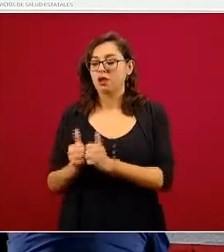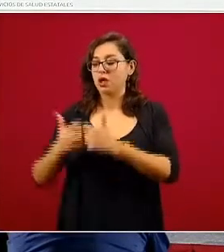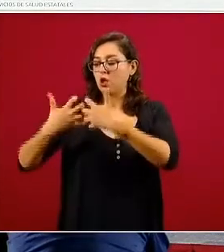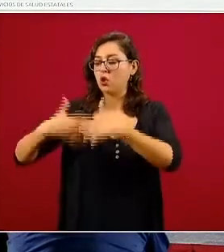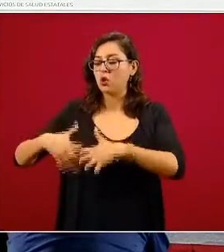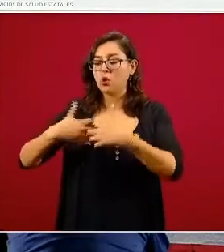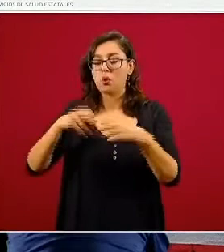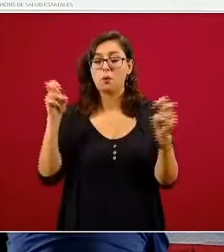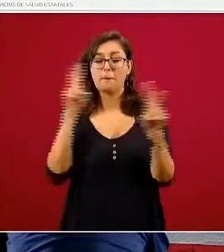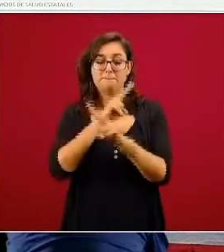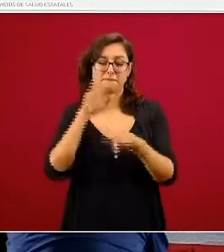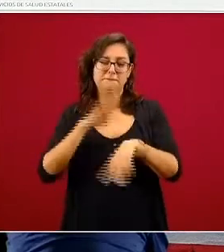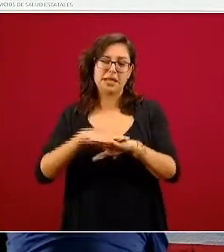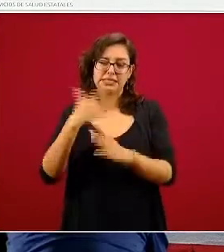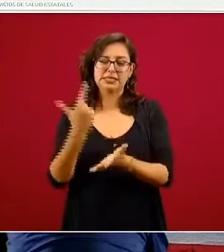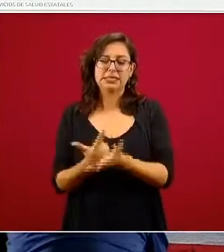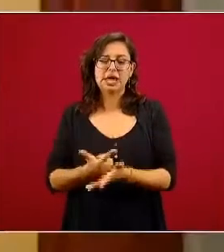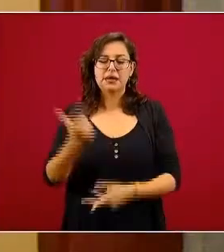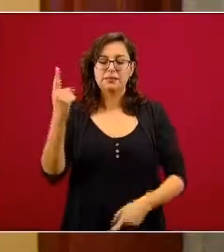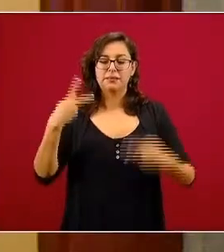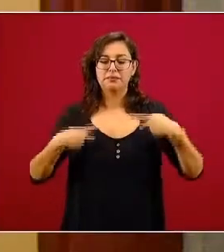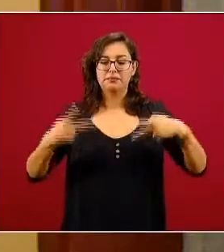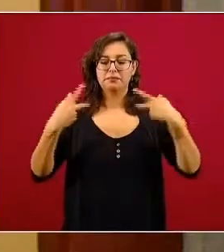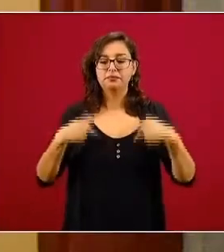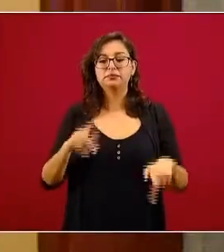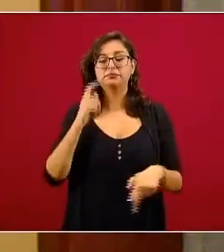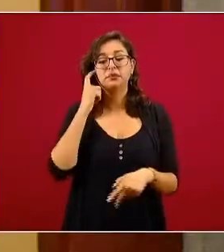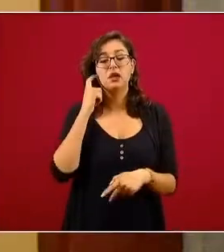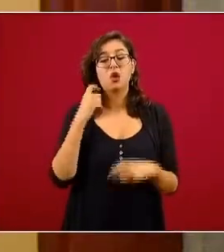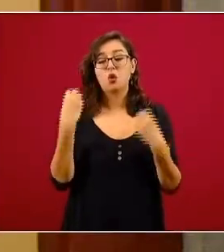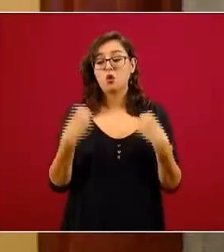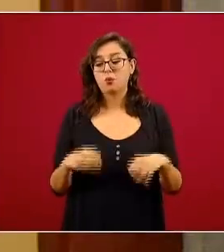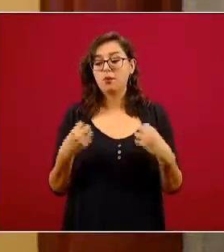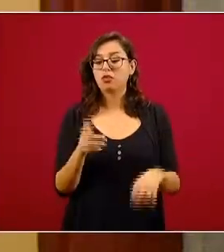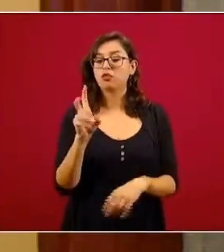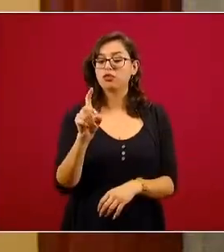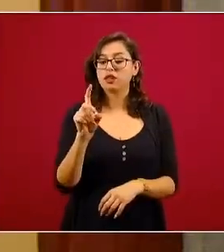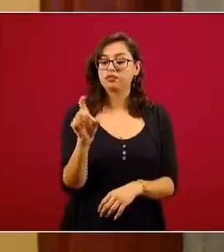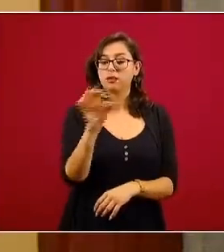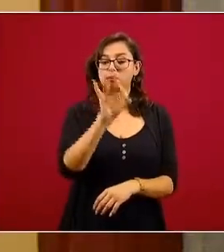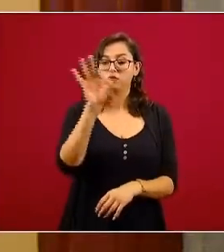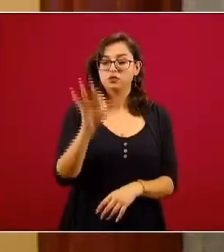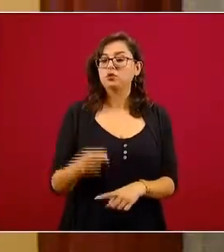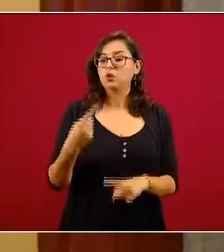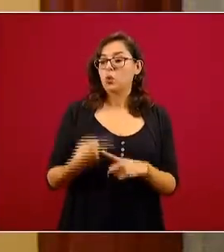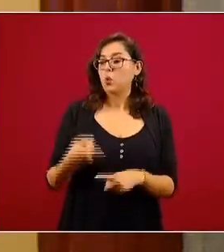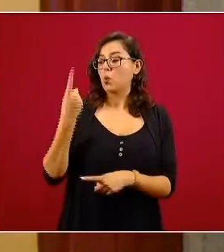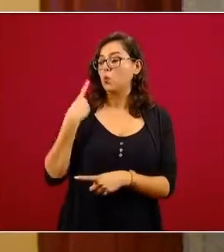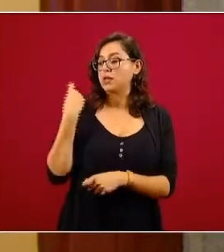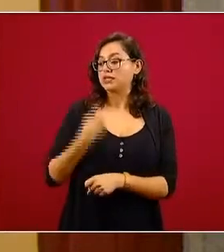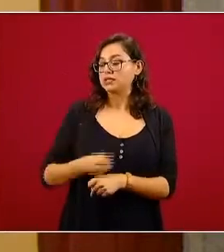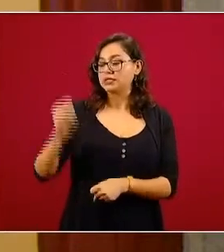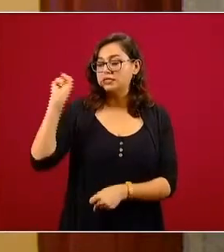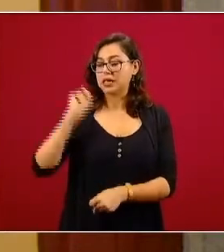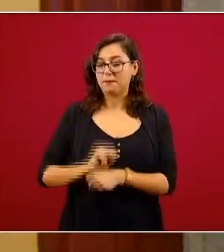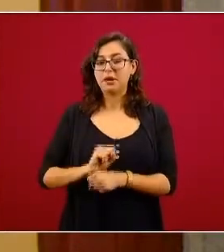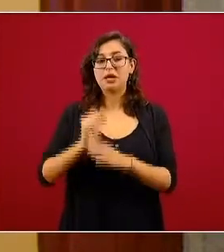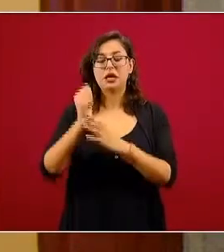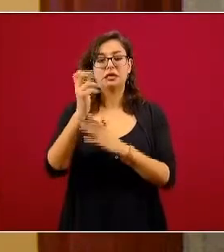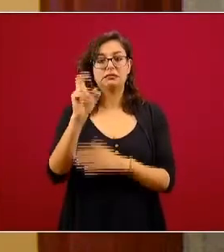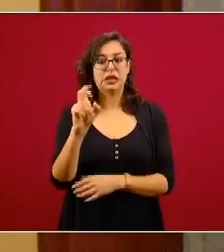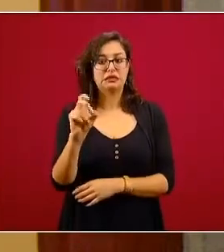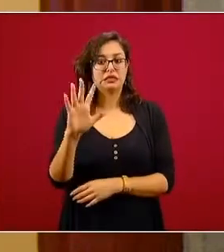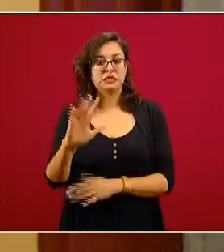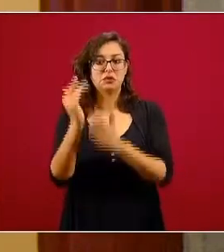pacientes más críticos, 30%. Hemos visto cómo esta cifra durante la semana pasada disminuyó desde estar en un 35%,